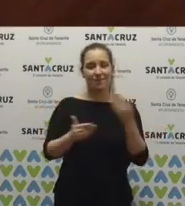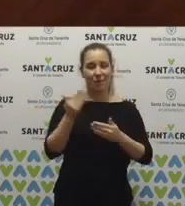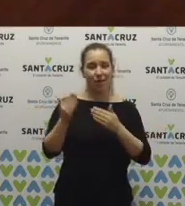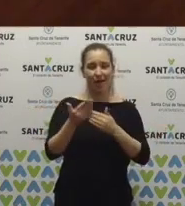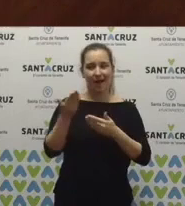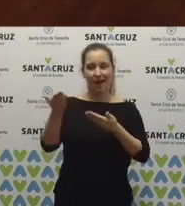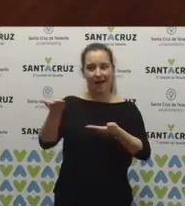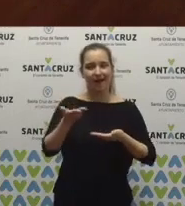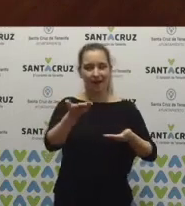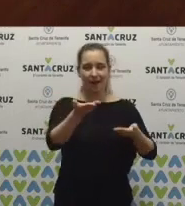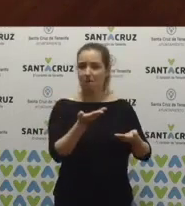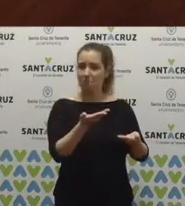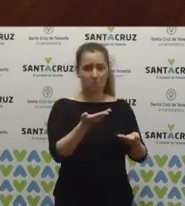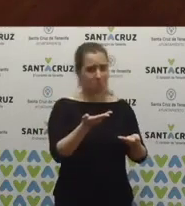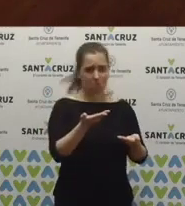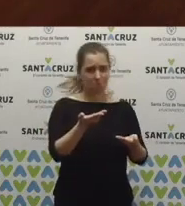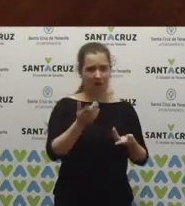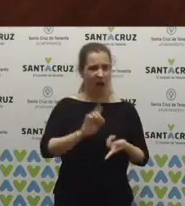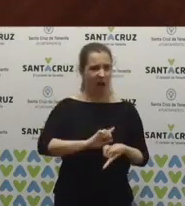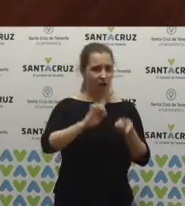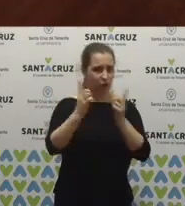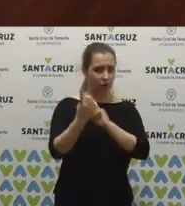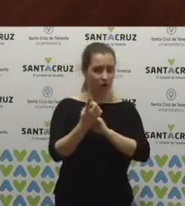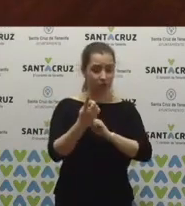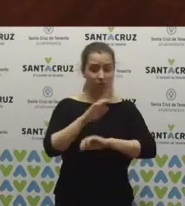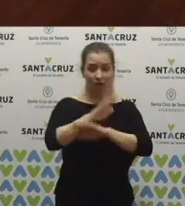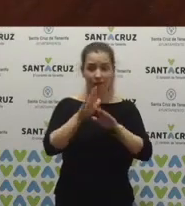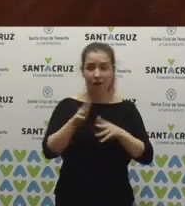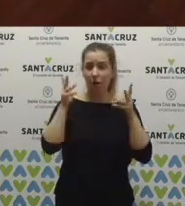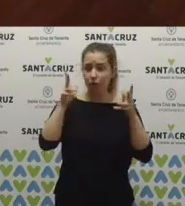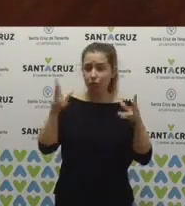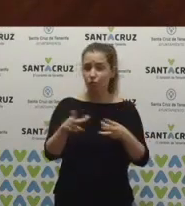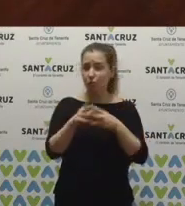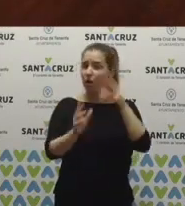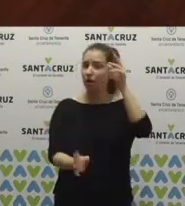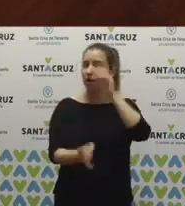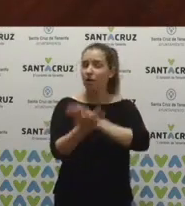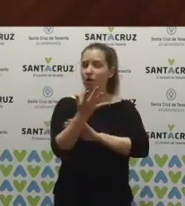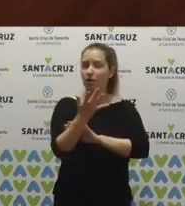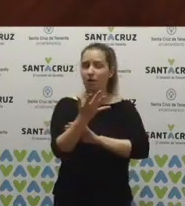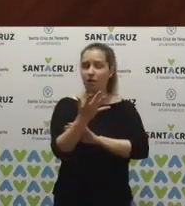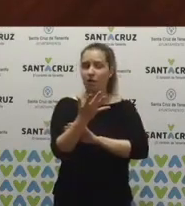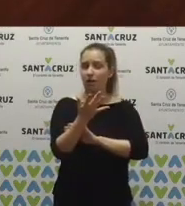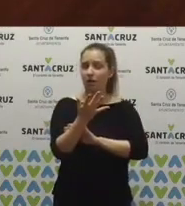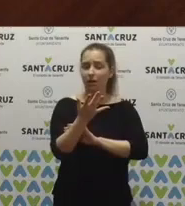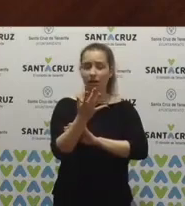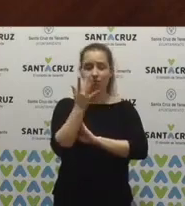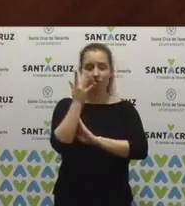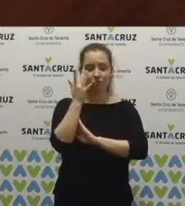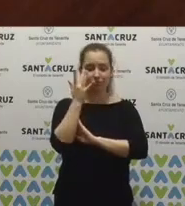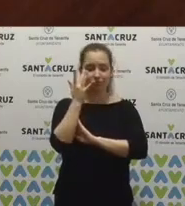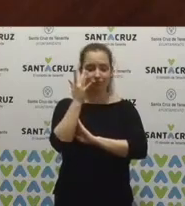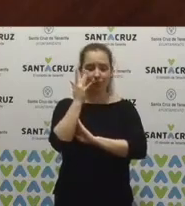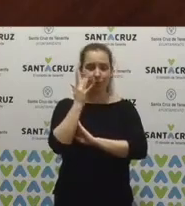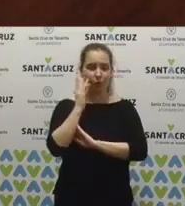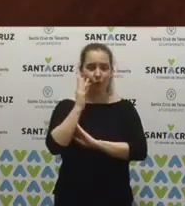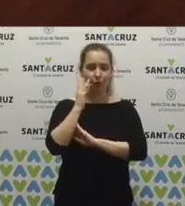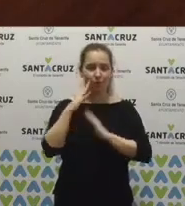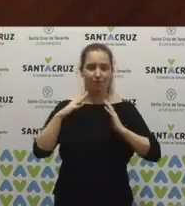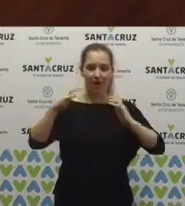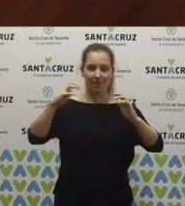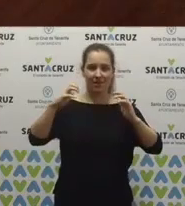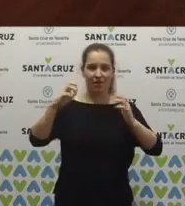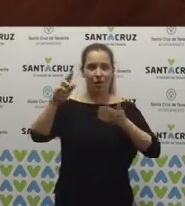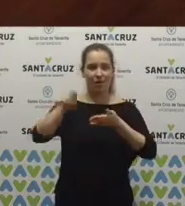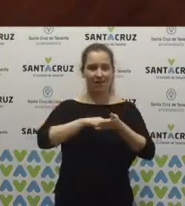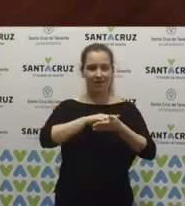todo lo contrario y que se creó digamos mirando al más puro parlamentarismo inglés donde se creó una cámara